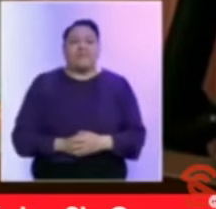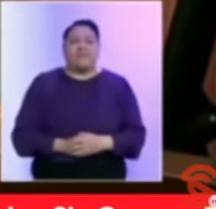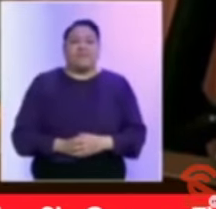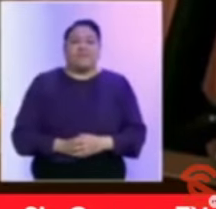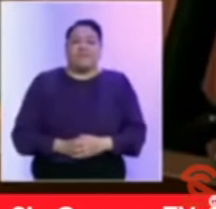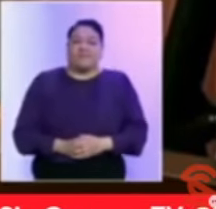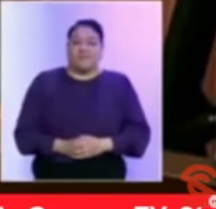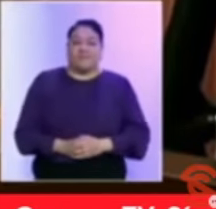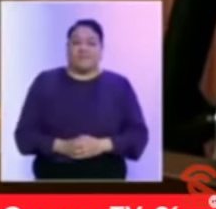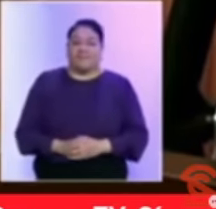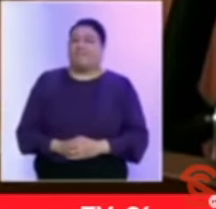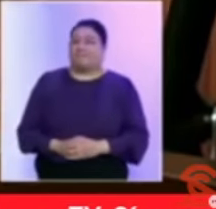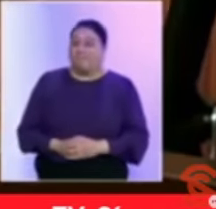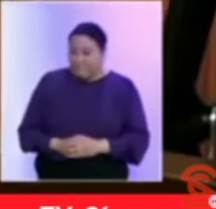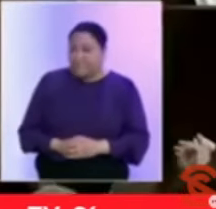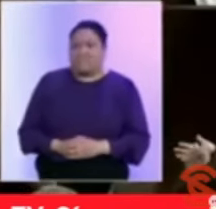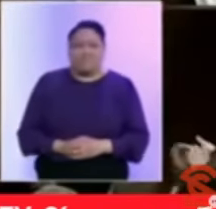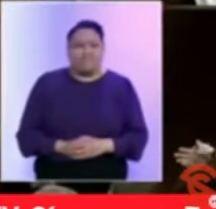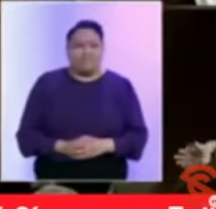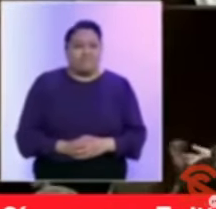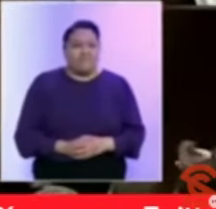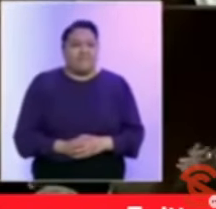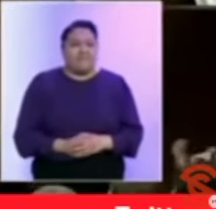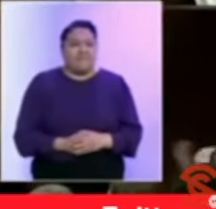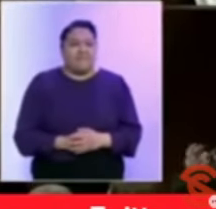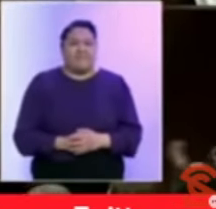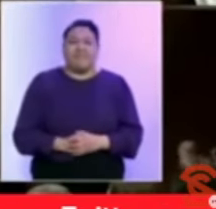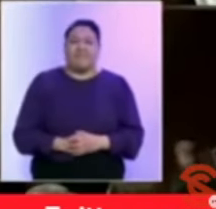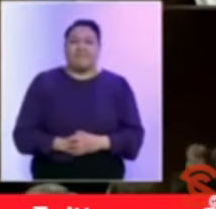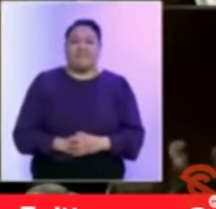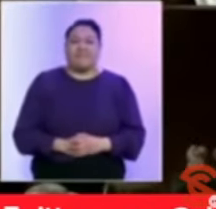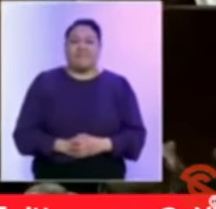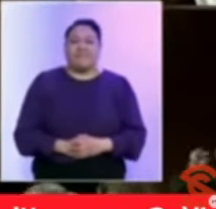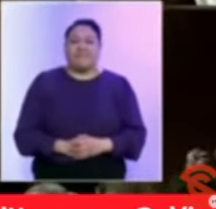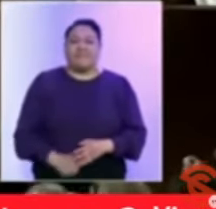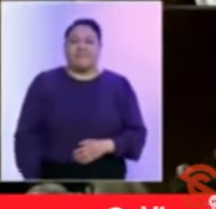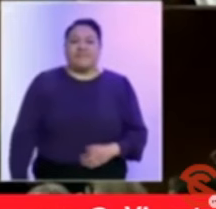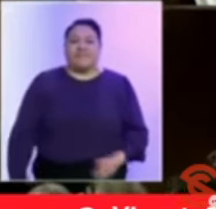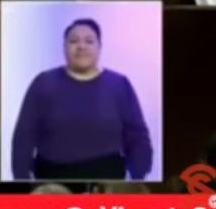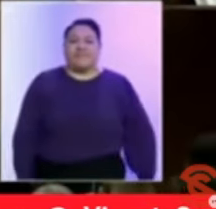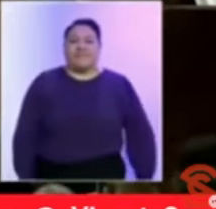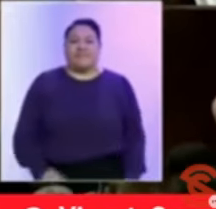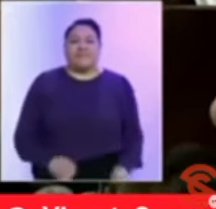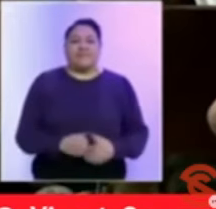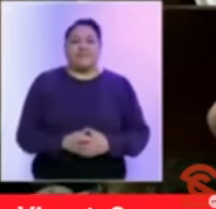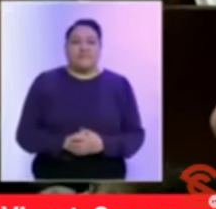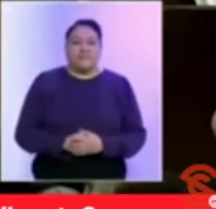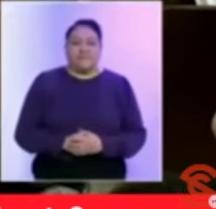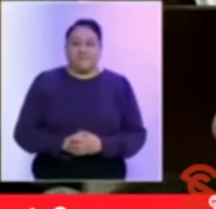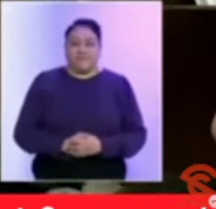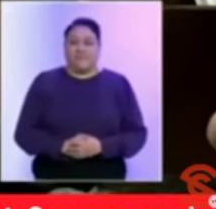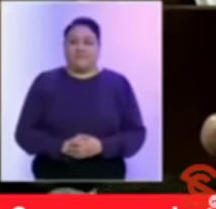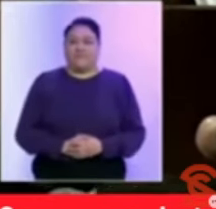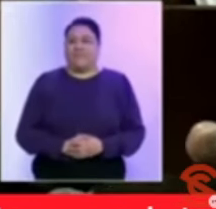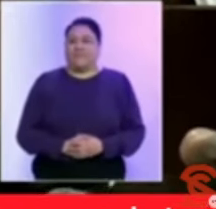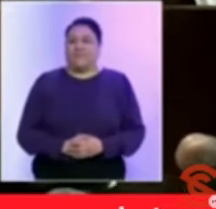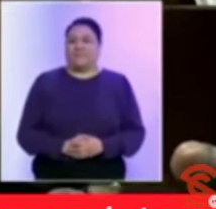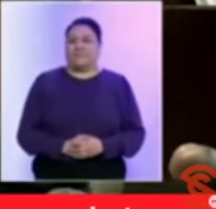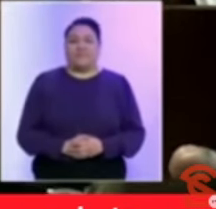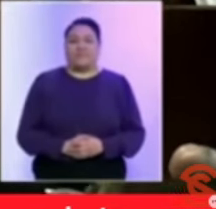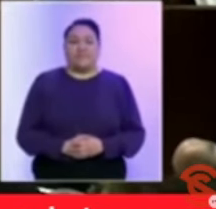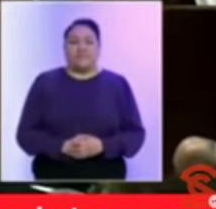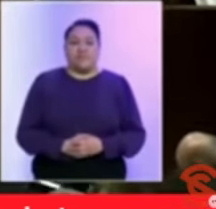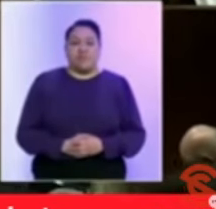estoy exagerando no me estoy alucinando es para la historia Paco y si me permites